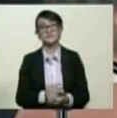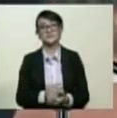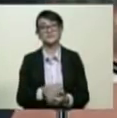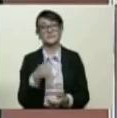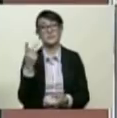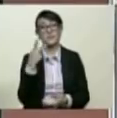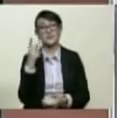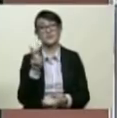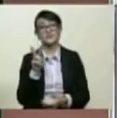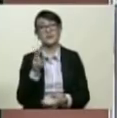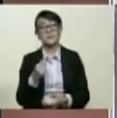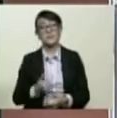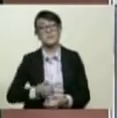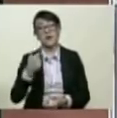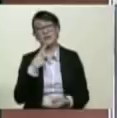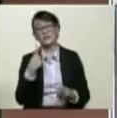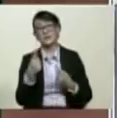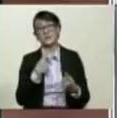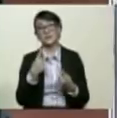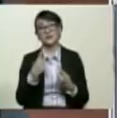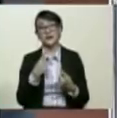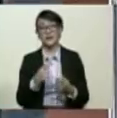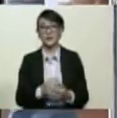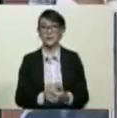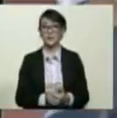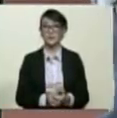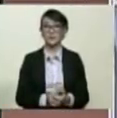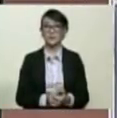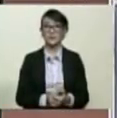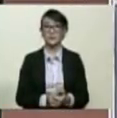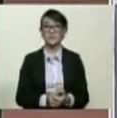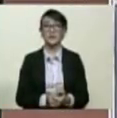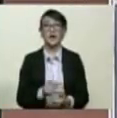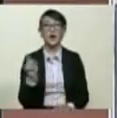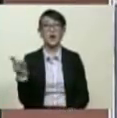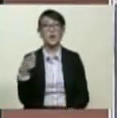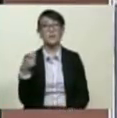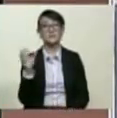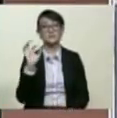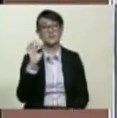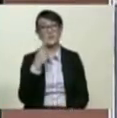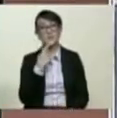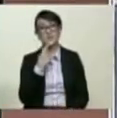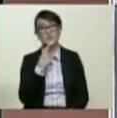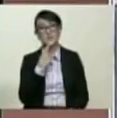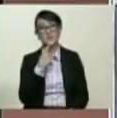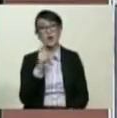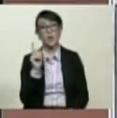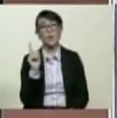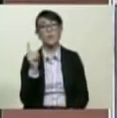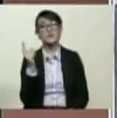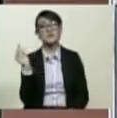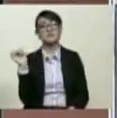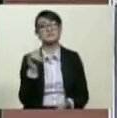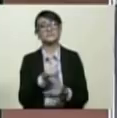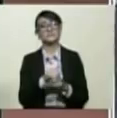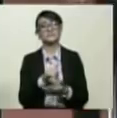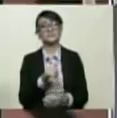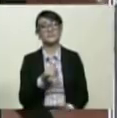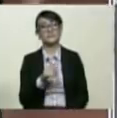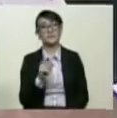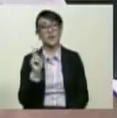político venezolano más entrevistado por el señor Vladimir Villegas en Globovisión. Y es la única gira que ha hecho, de